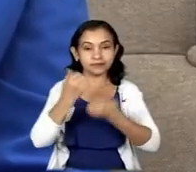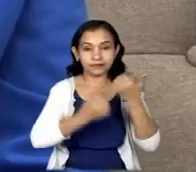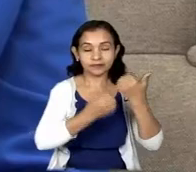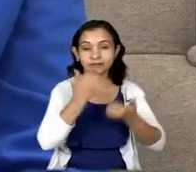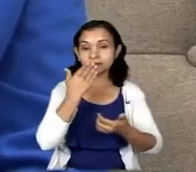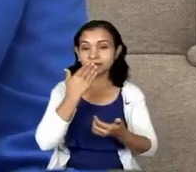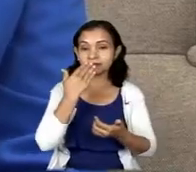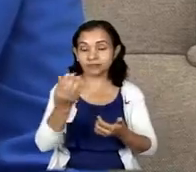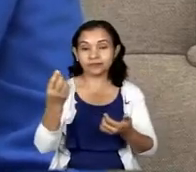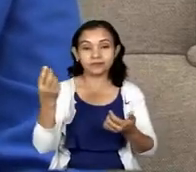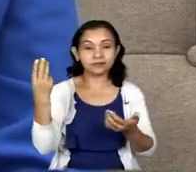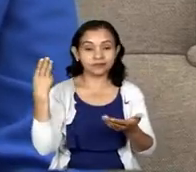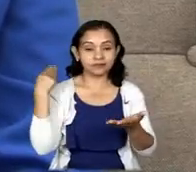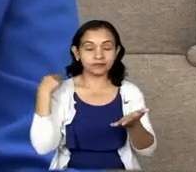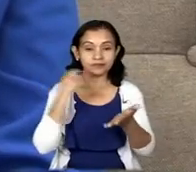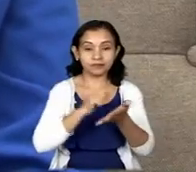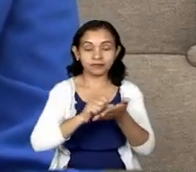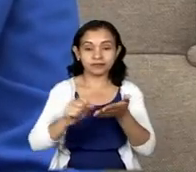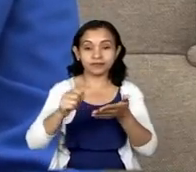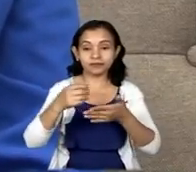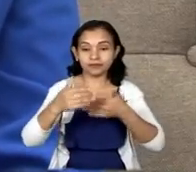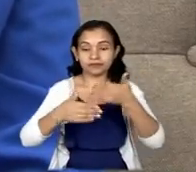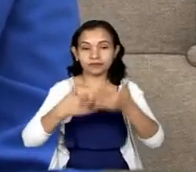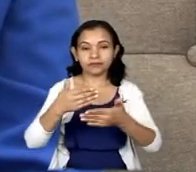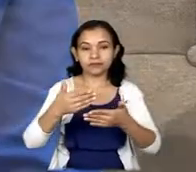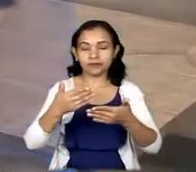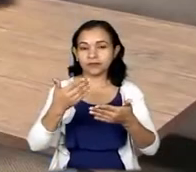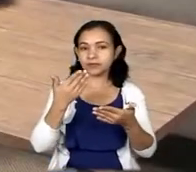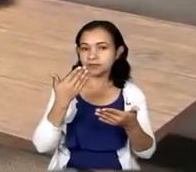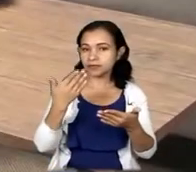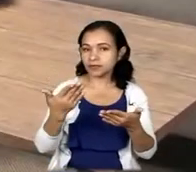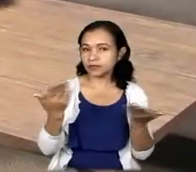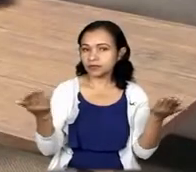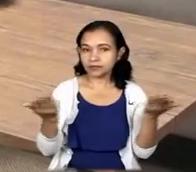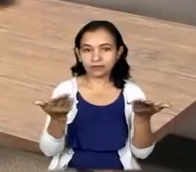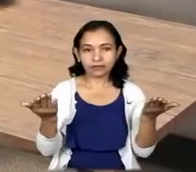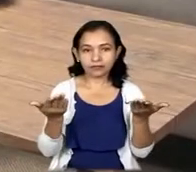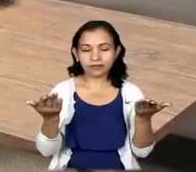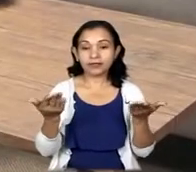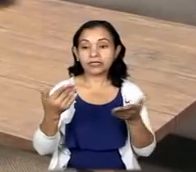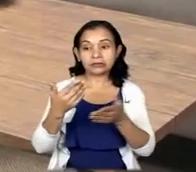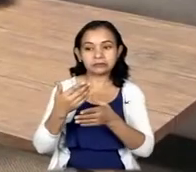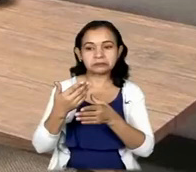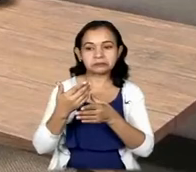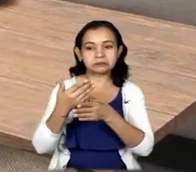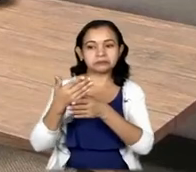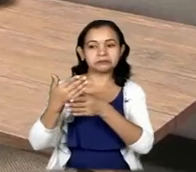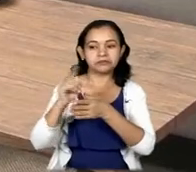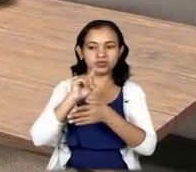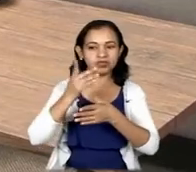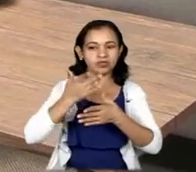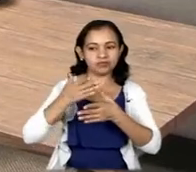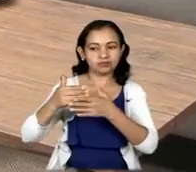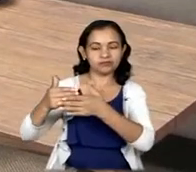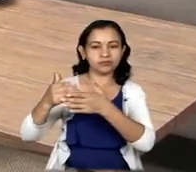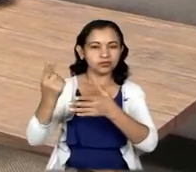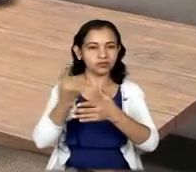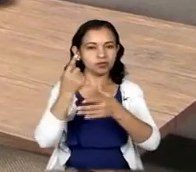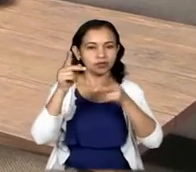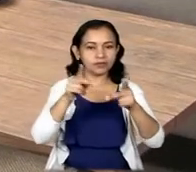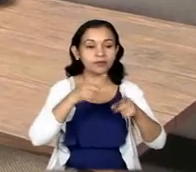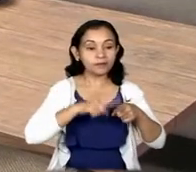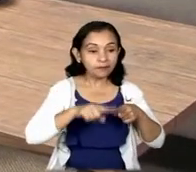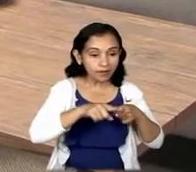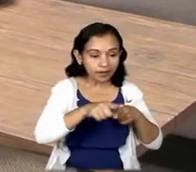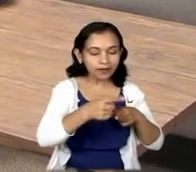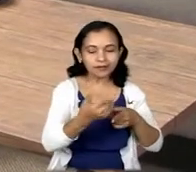eran buenos maestros que seguían formando. Además era un sistema injusto, bastante excluyente. Era bastante excluyente, era injusto porque solo podía ir el que podía